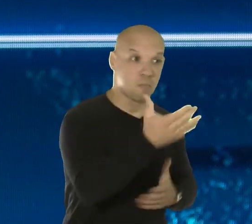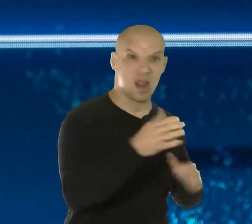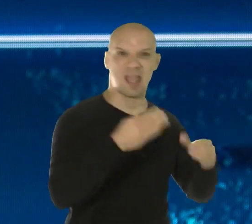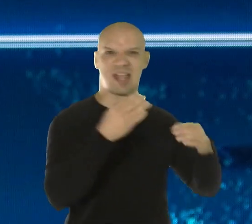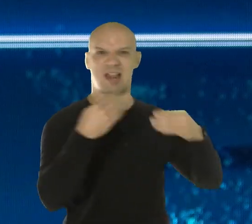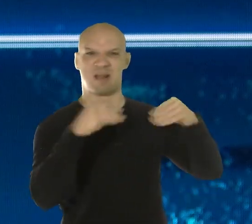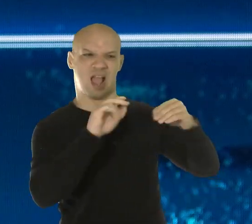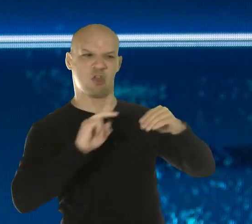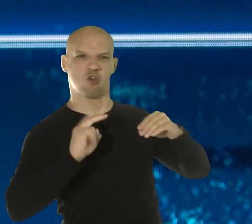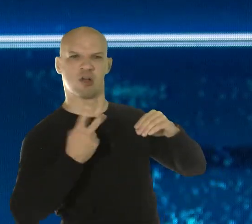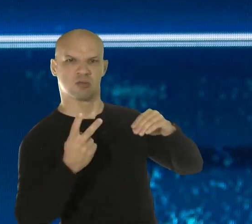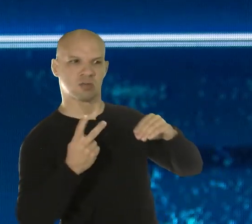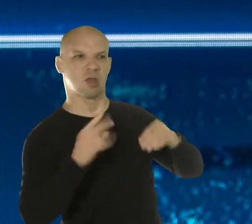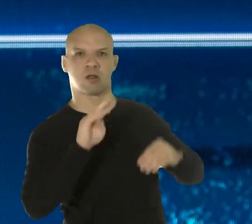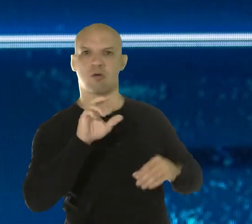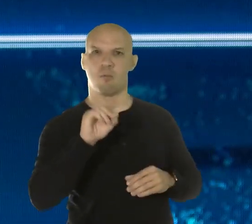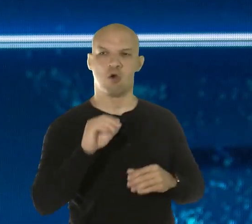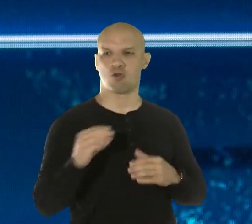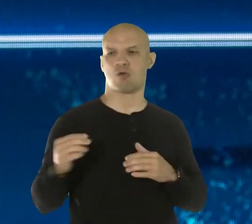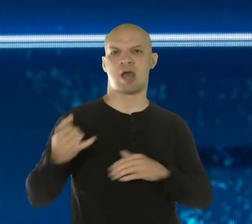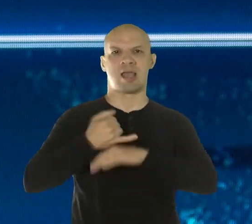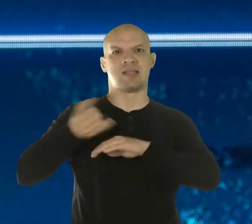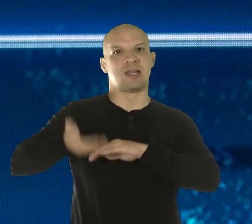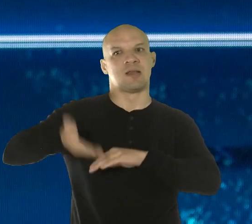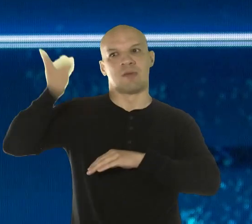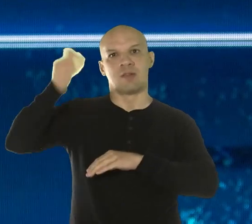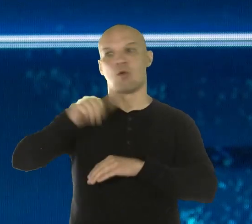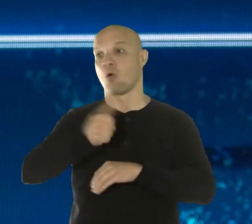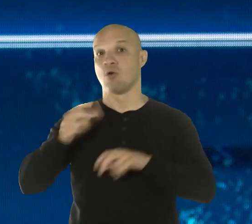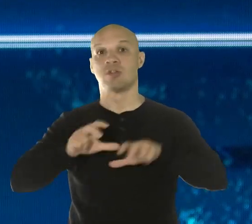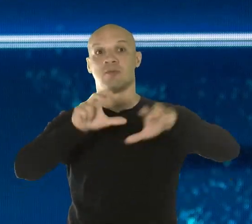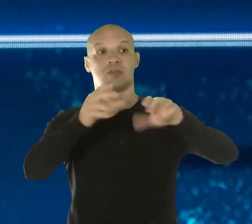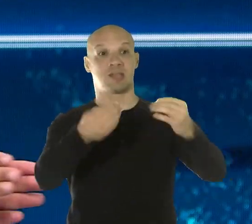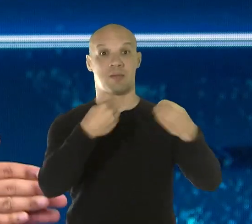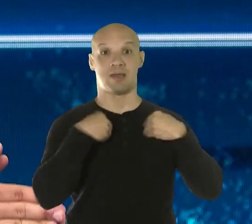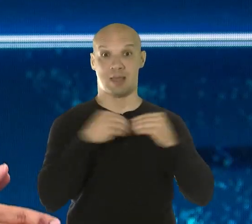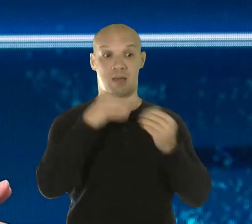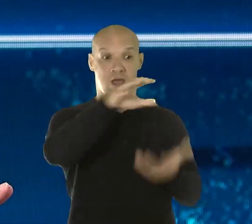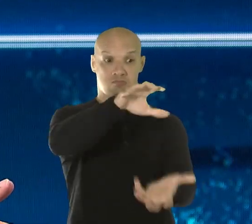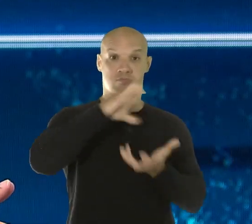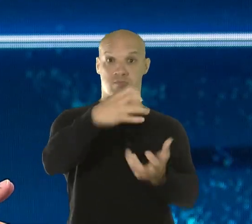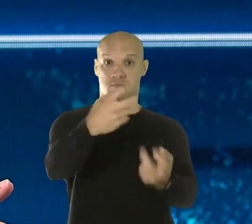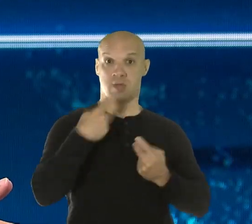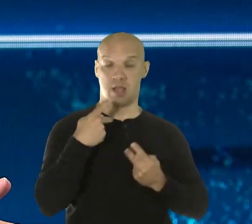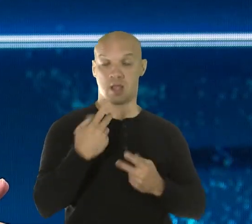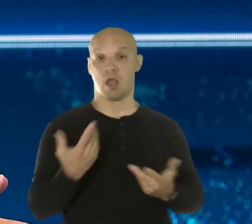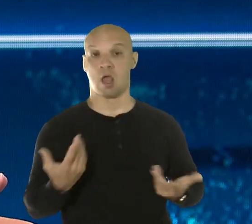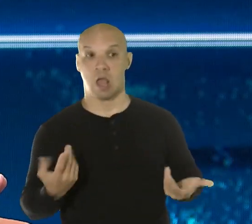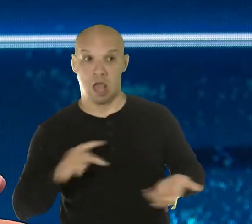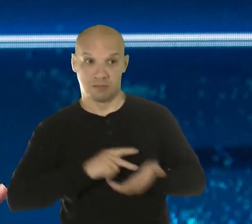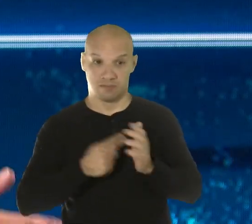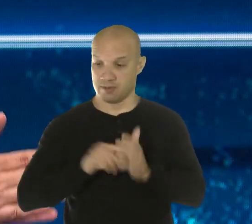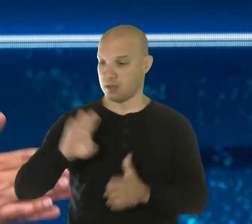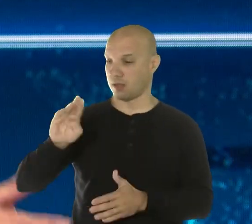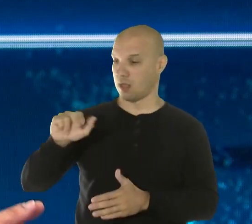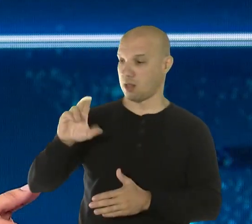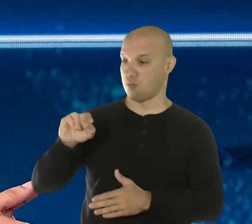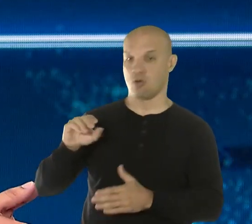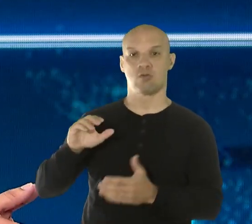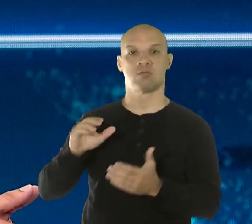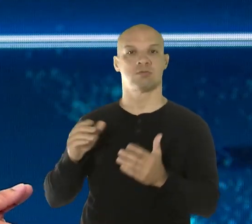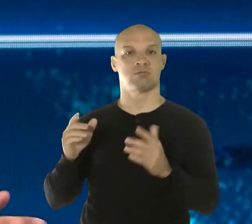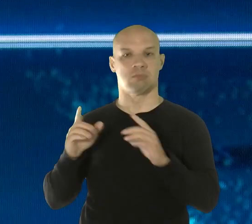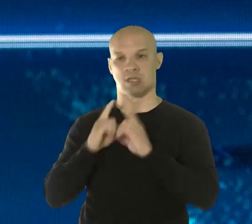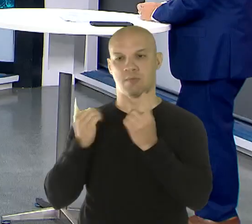a interés mucho más alto o hacer otras inversiones que me generen mayor rendimiento, el bono del Tesoro de los Estados Unidos deja de ser